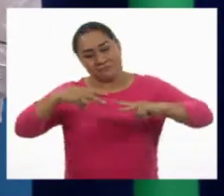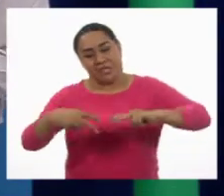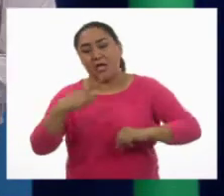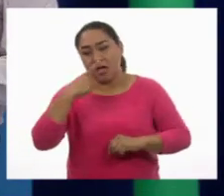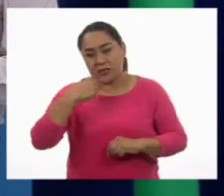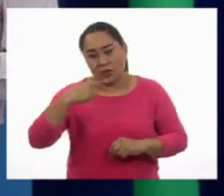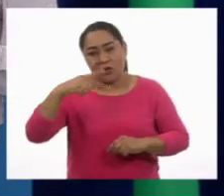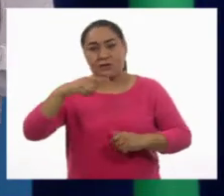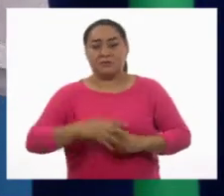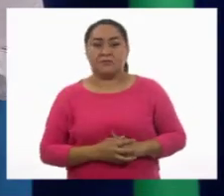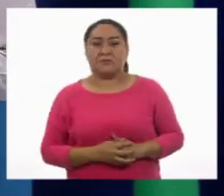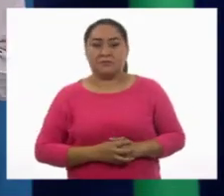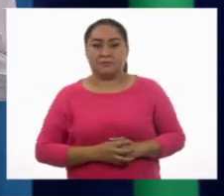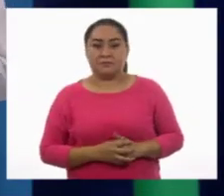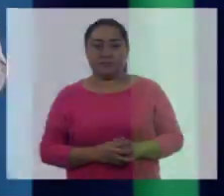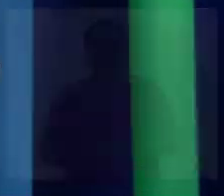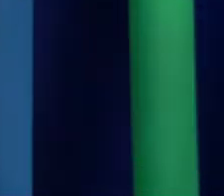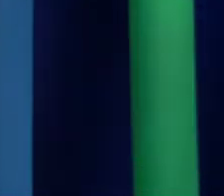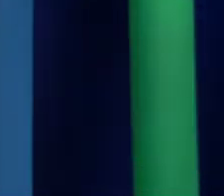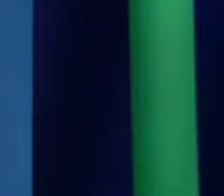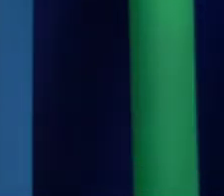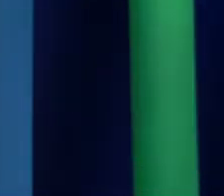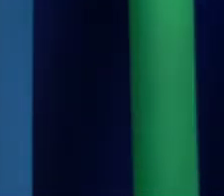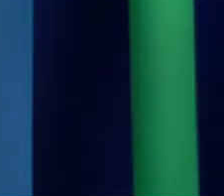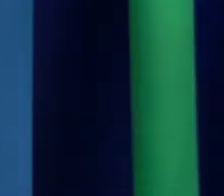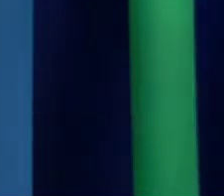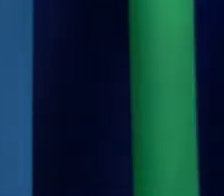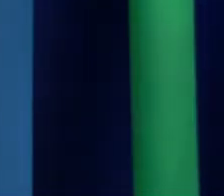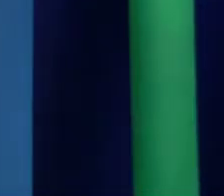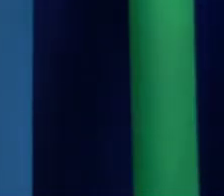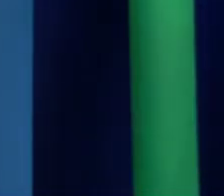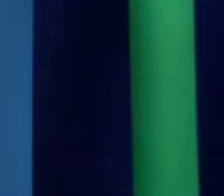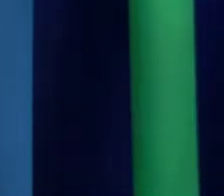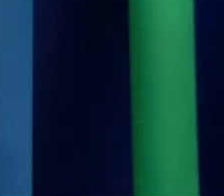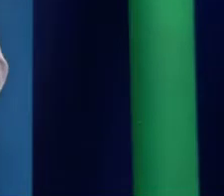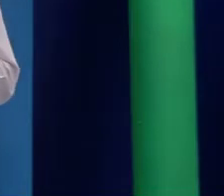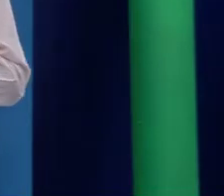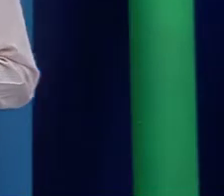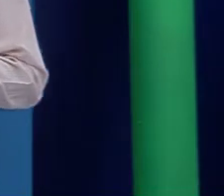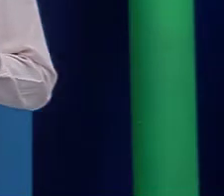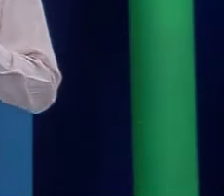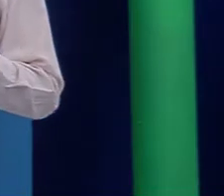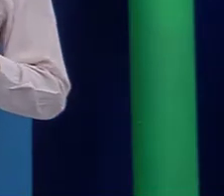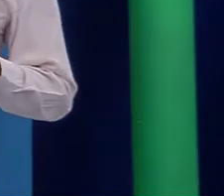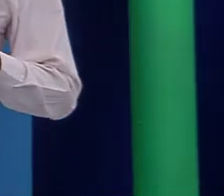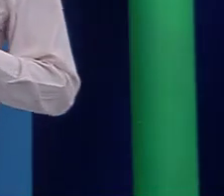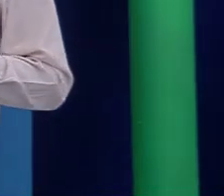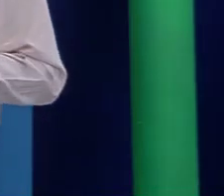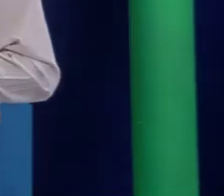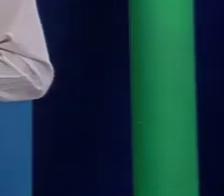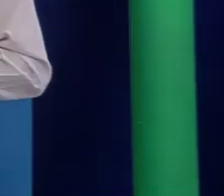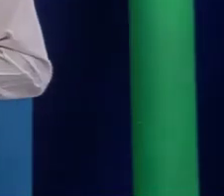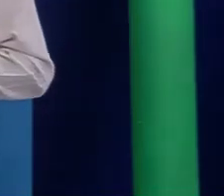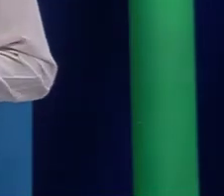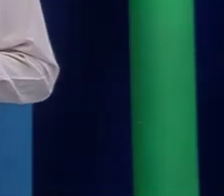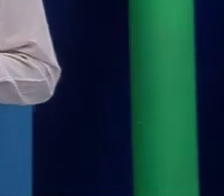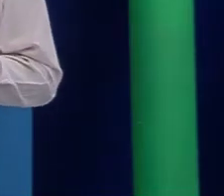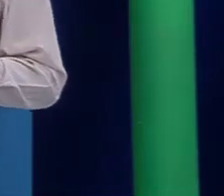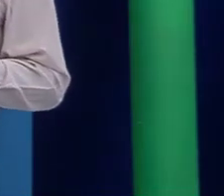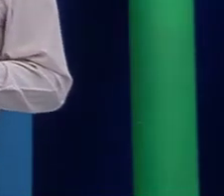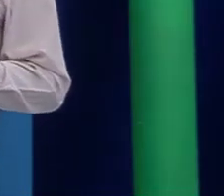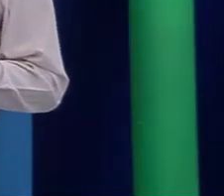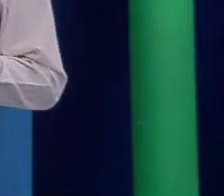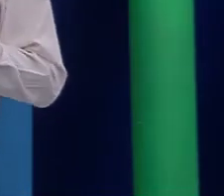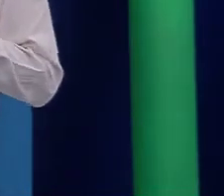Ishkopitanese, Kale, Seseque, Igniul, Sequen, Muchichigualo, Itatzimis, Caixolomes,